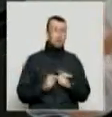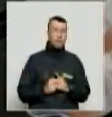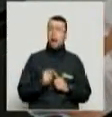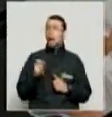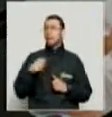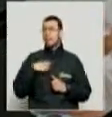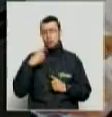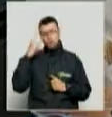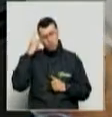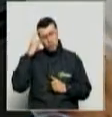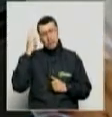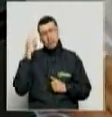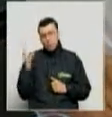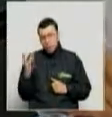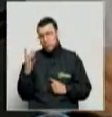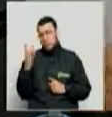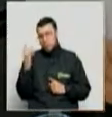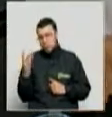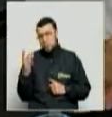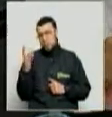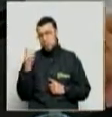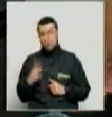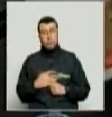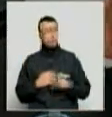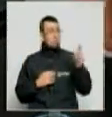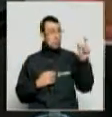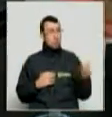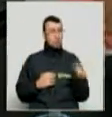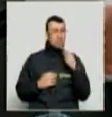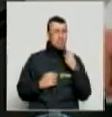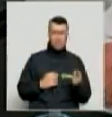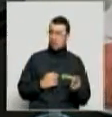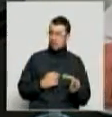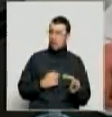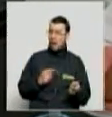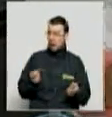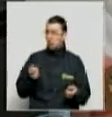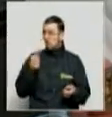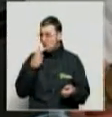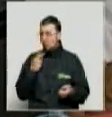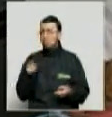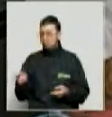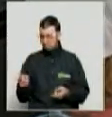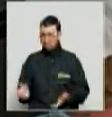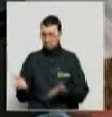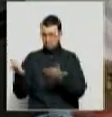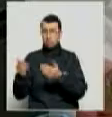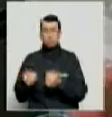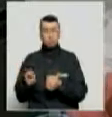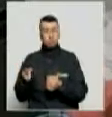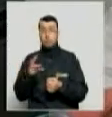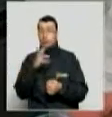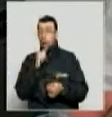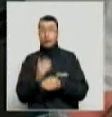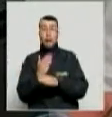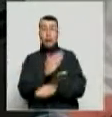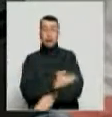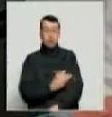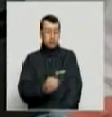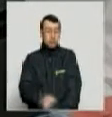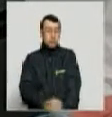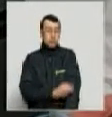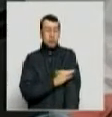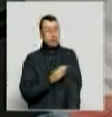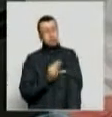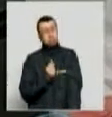dolores de cabeza, y no debe faltar quien le dice, tómese esto. sin haberle tomado la presión arterial, por ejemplo,